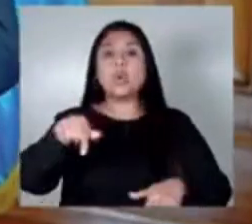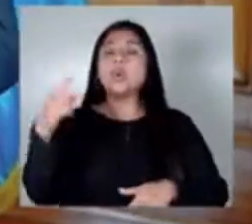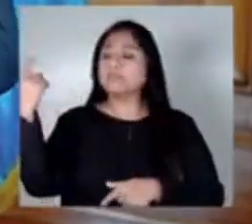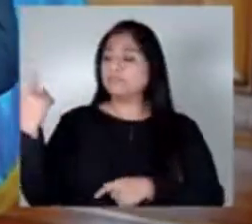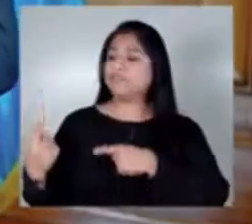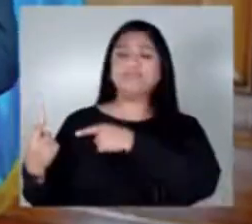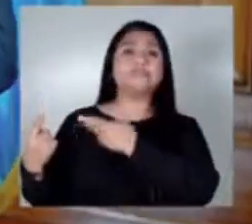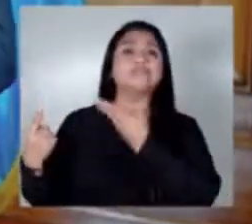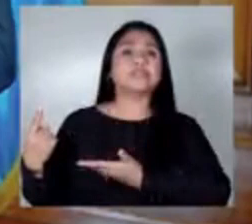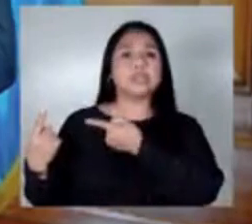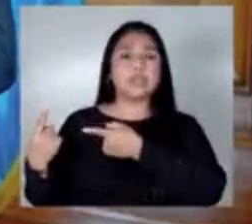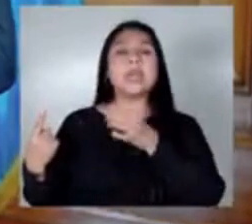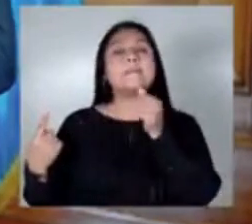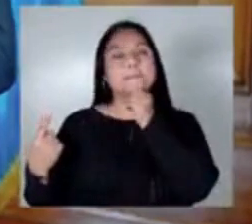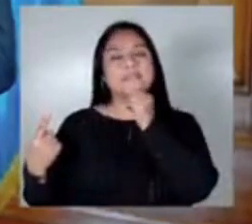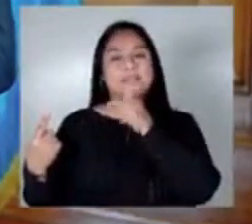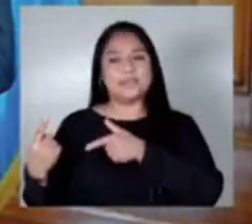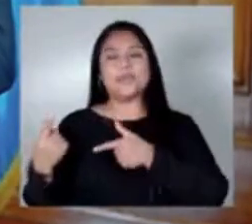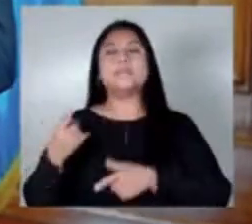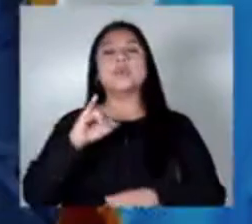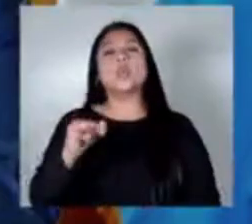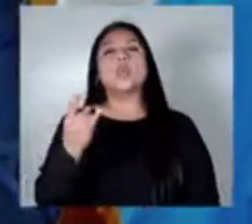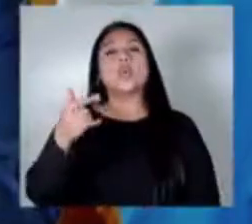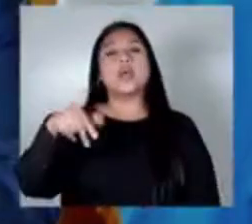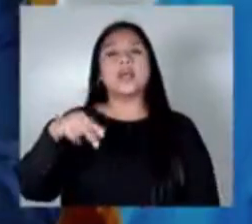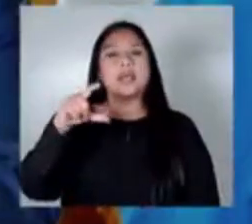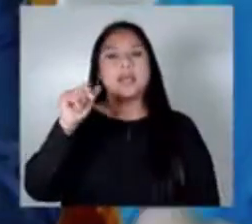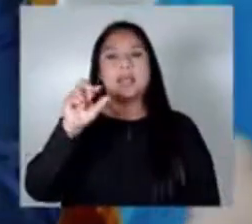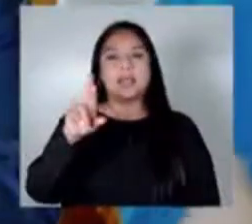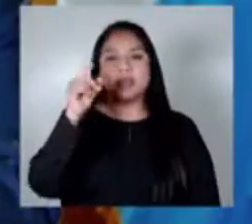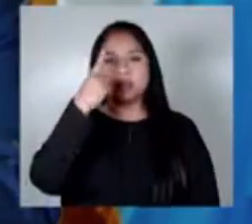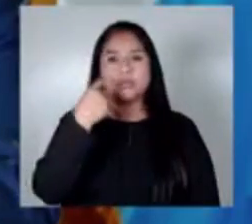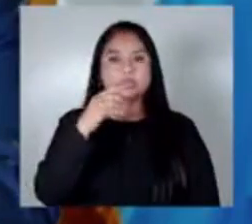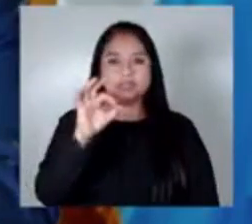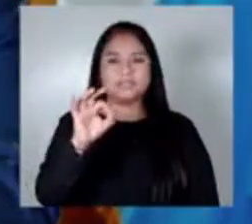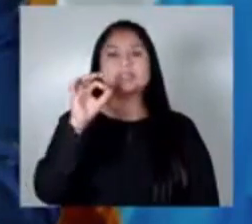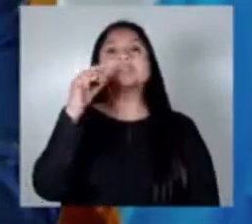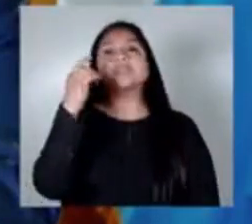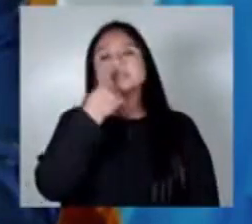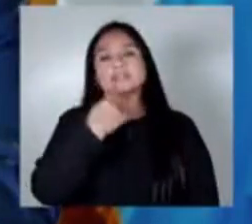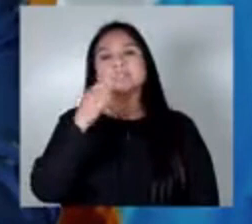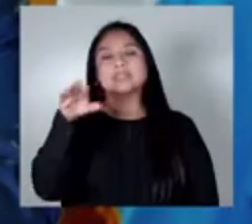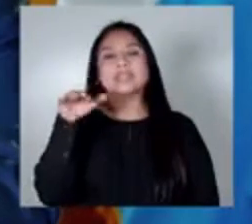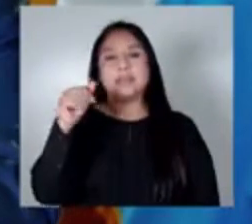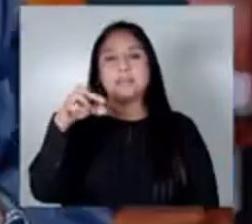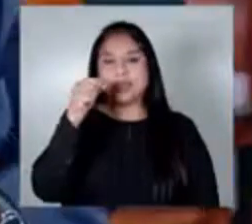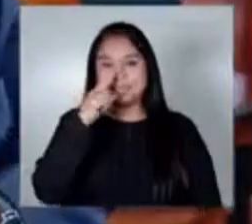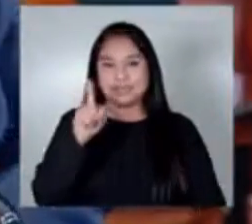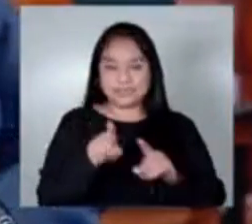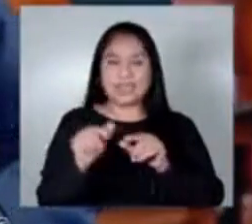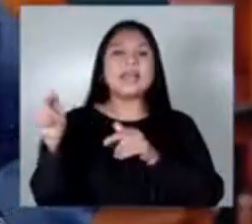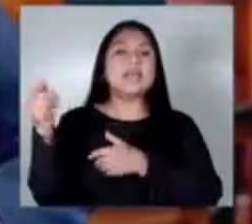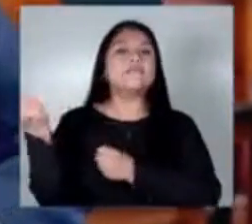un invitado muy especial del sector privado, estimado Juan Carlos Zapata, director ejecutivo de la Fundación para el Desarrollo de Guatemala,